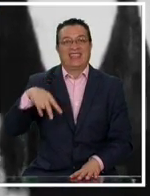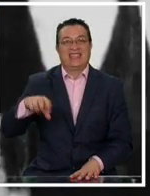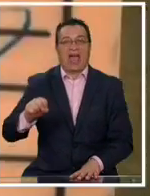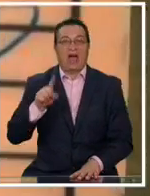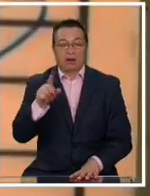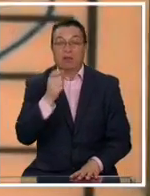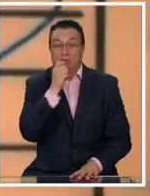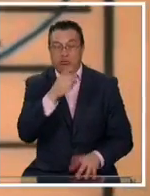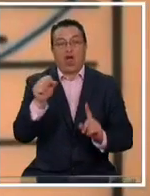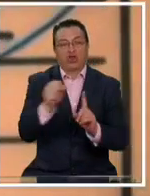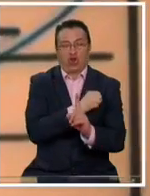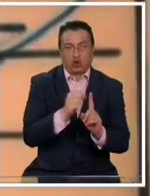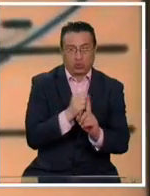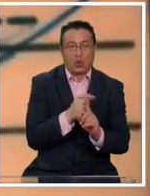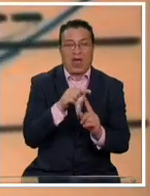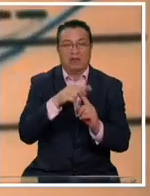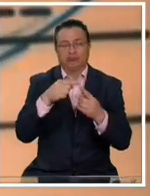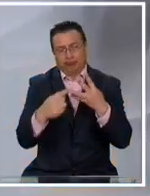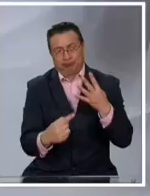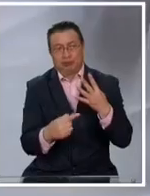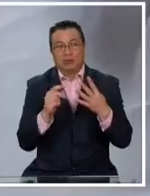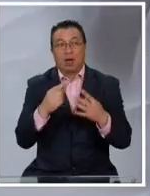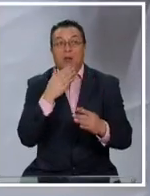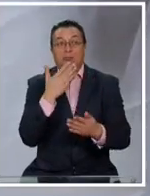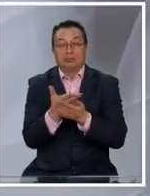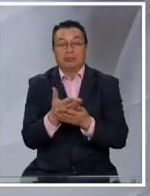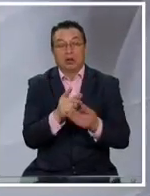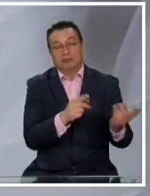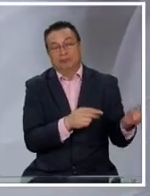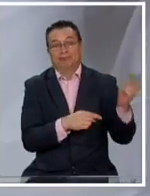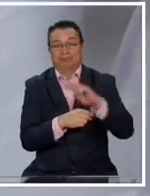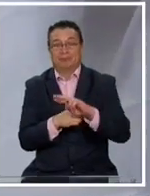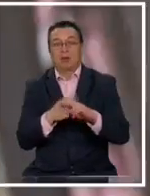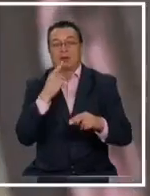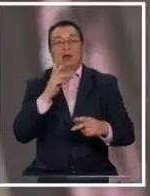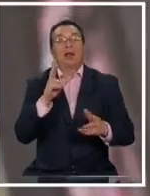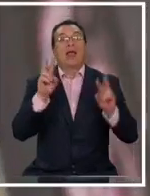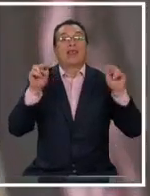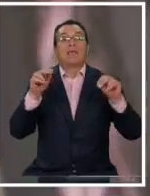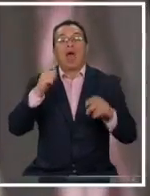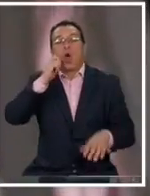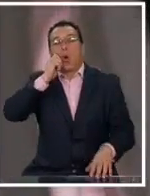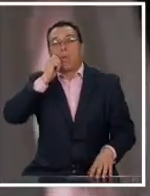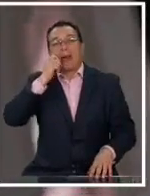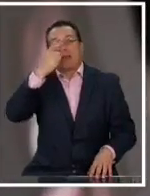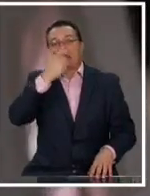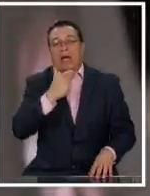entre otros delitos de torturas, sería apelar a la extradición, apuntando a razones humanitarias.